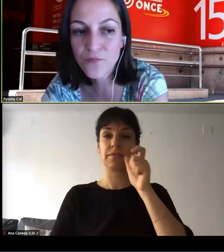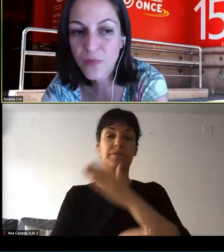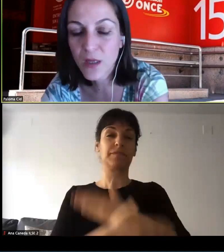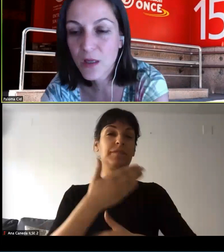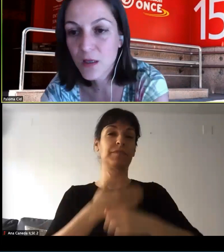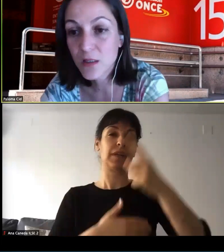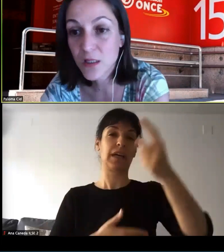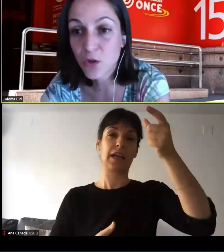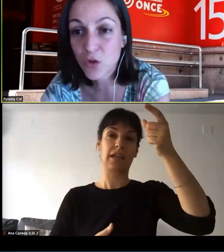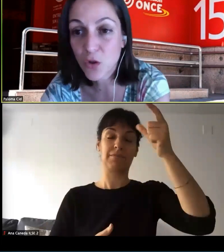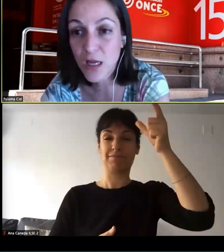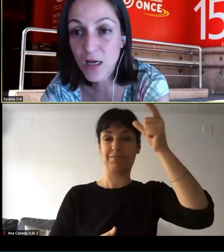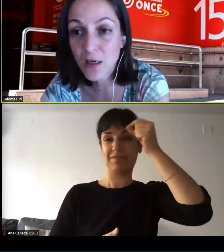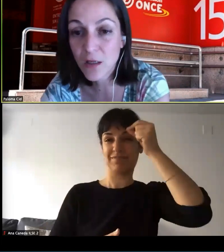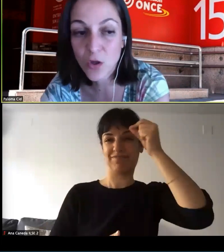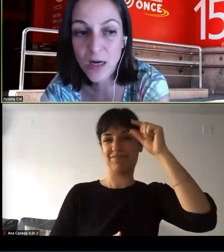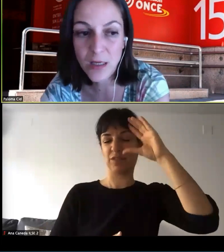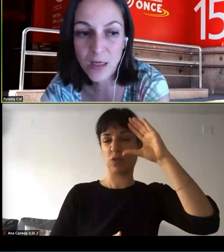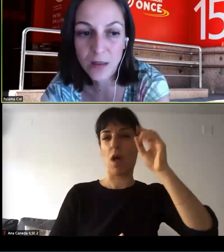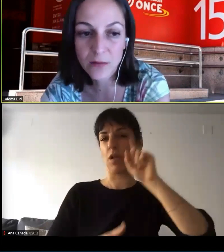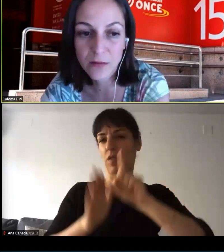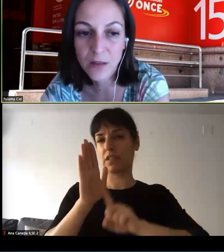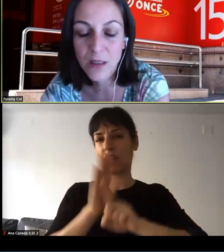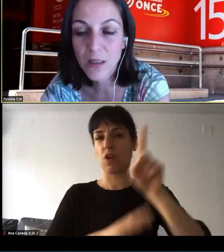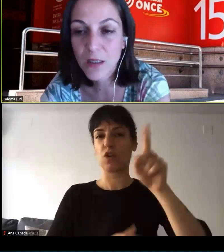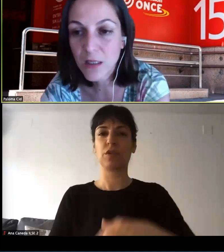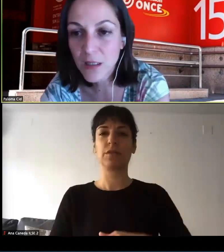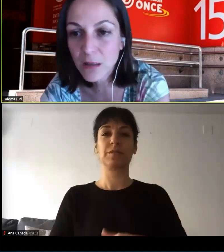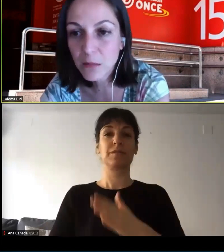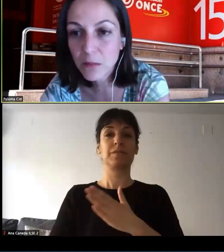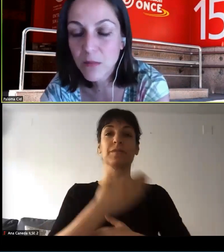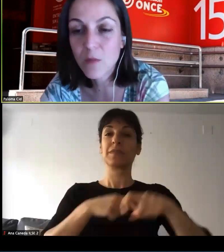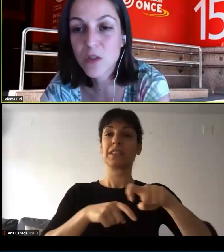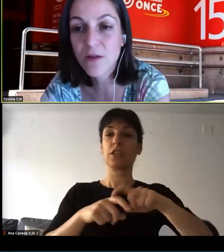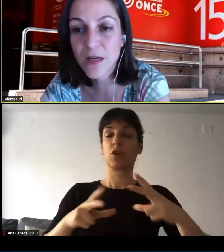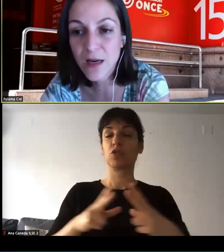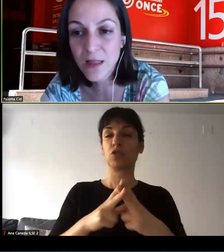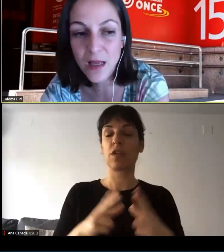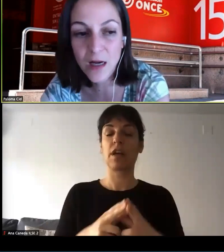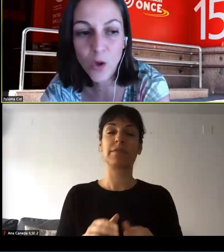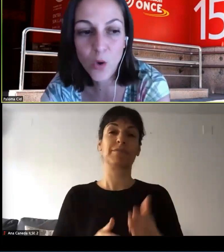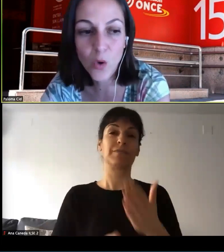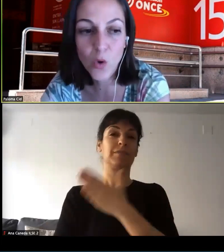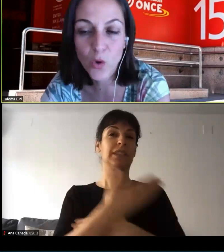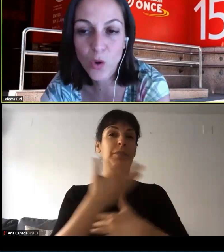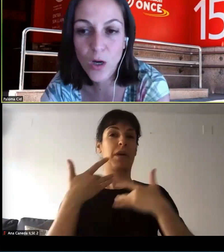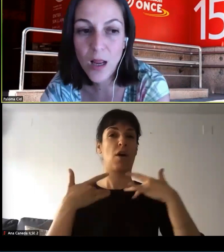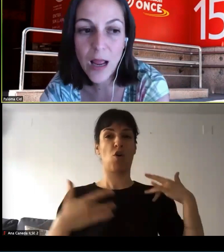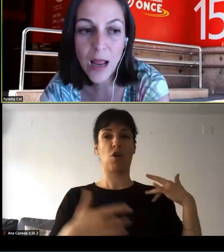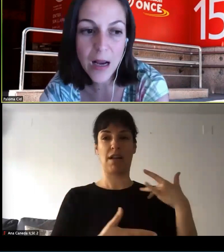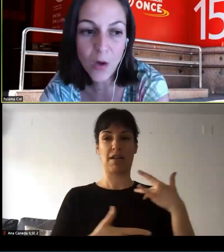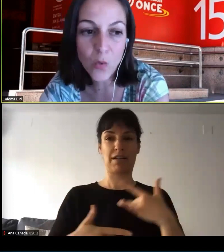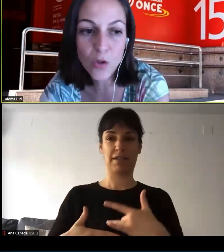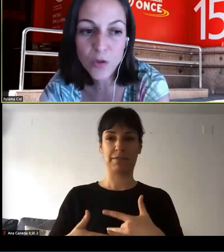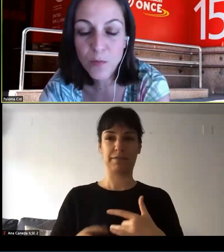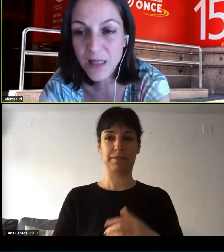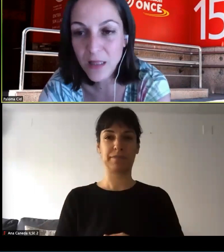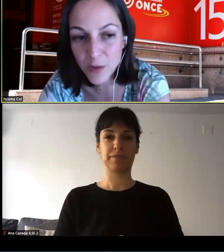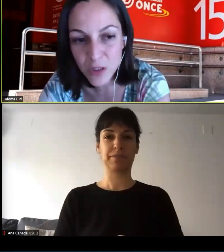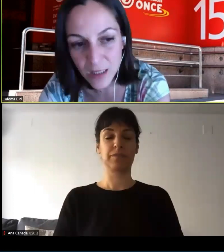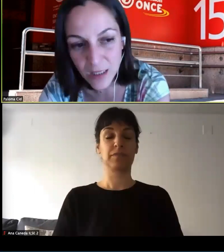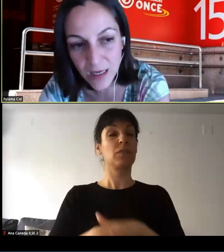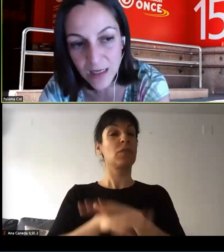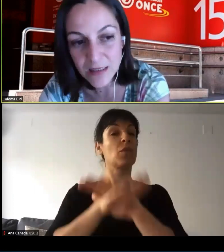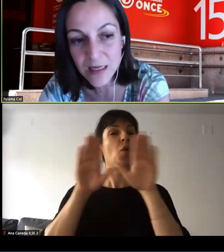desarrollo, psicosocial y orgánica. Y vamos a finalizar con algunos